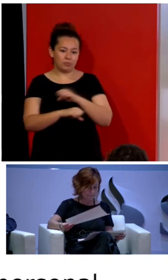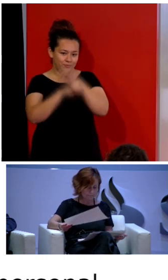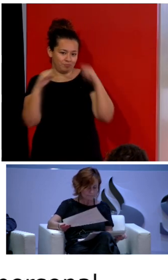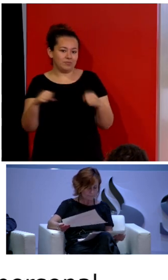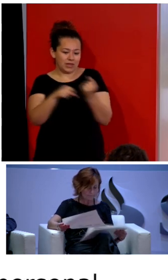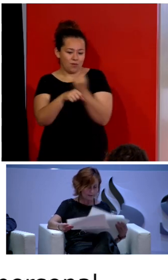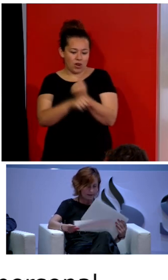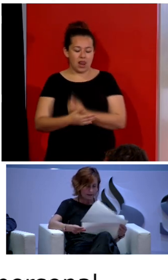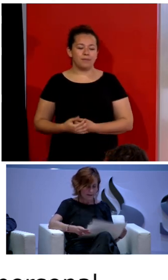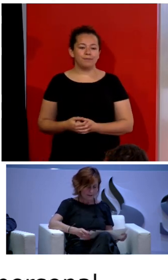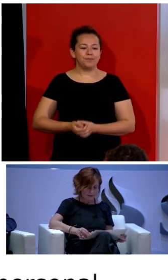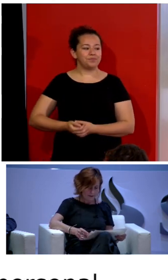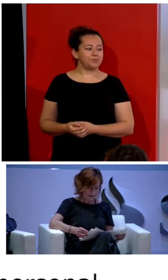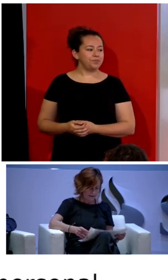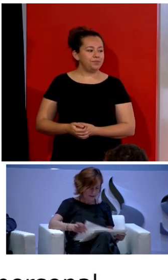laboral.